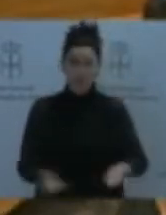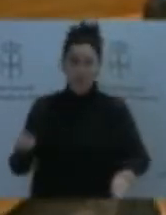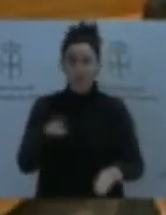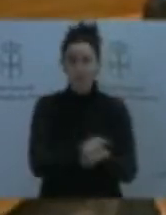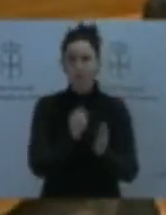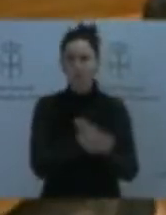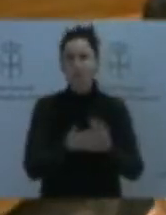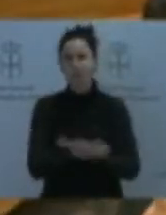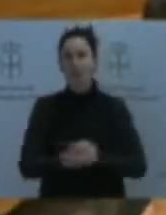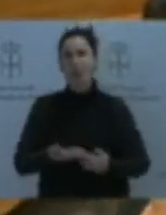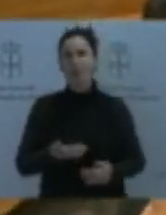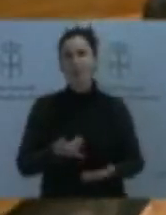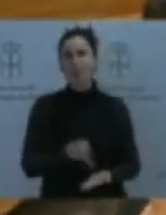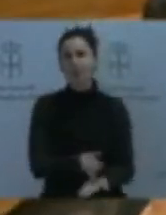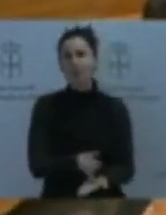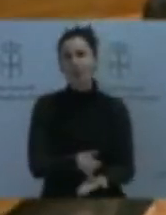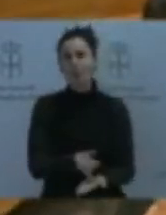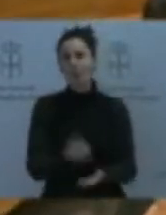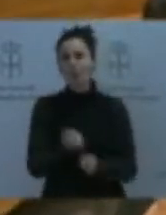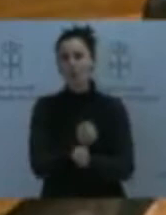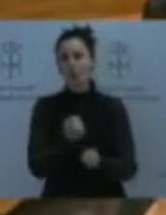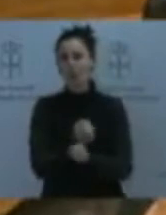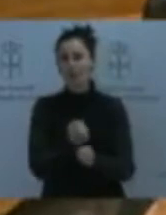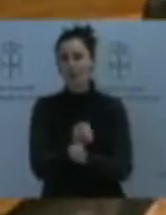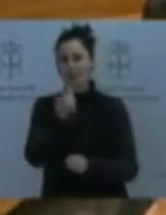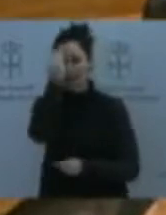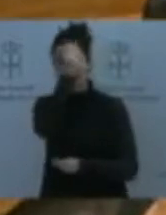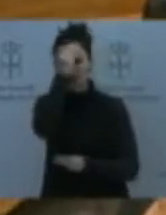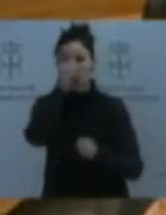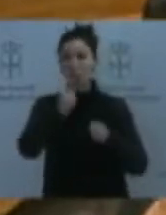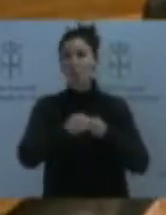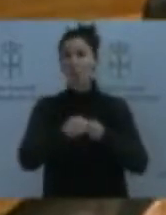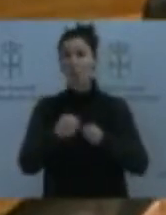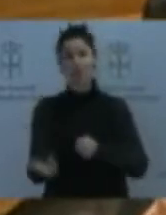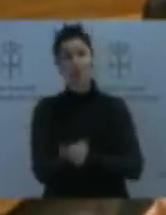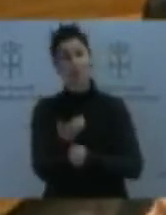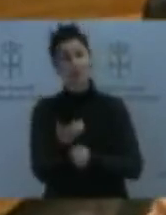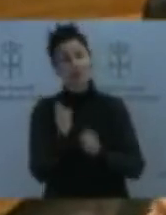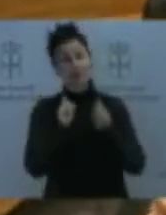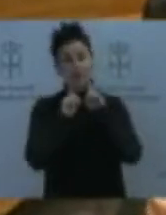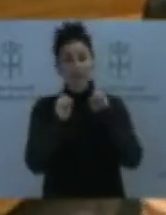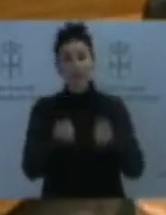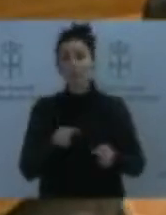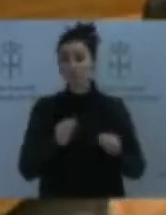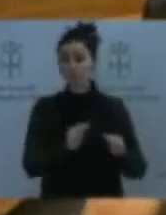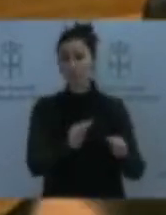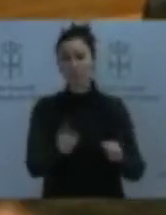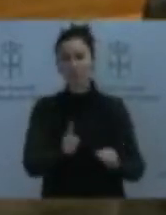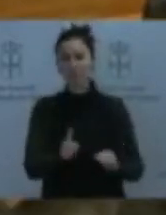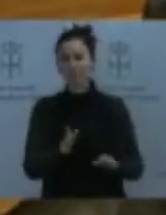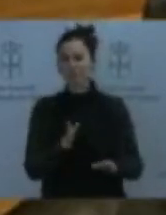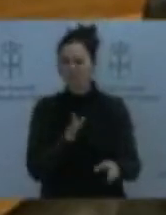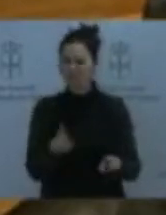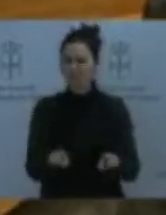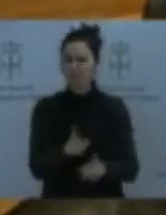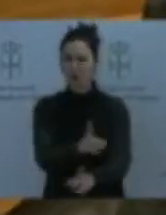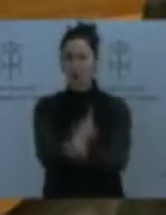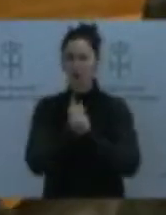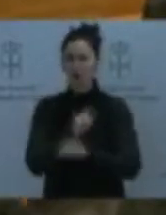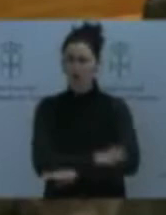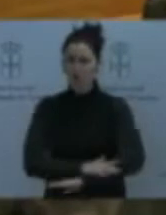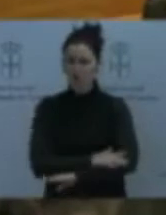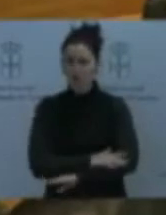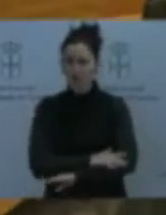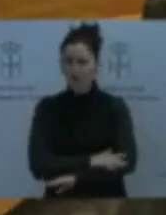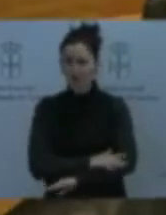no sea el caso de Duro Felguera, pero vuelvo a insistirle que no acuse a este Gobierno de fomentar la precariedad cuando estamos